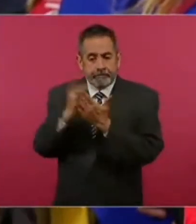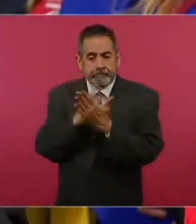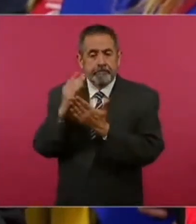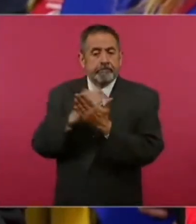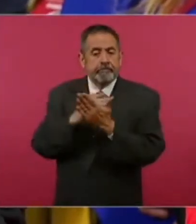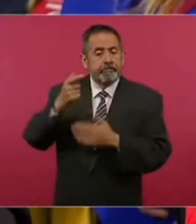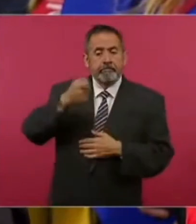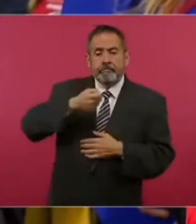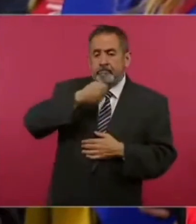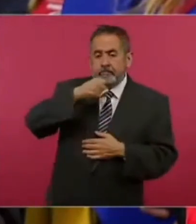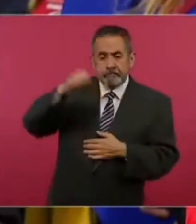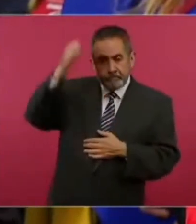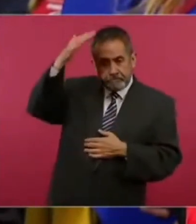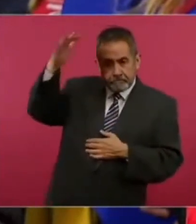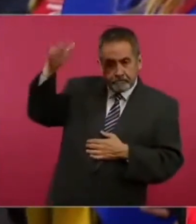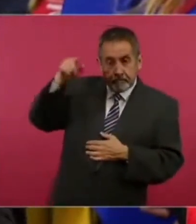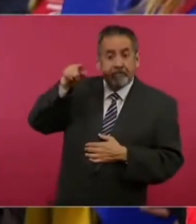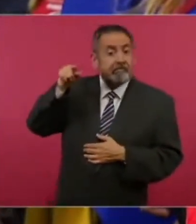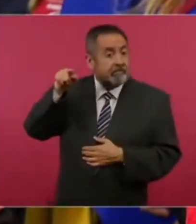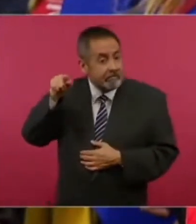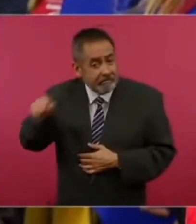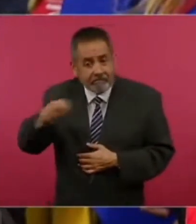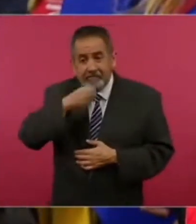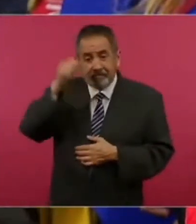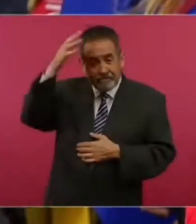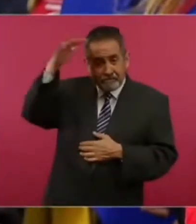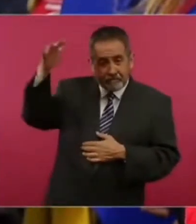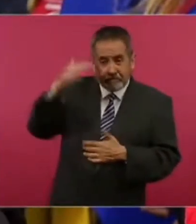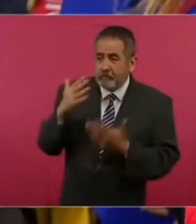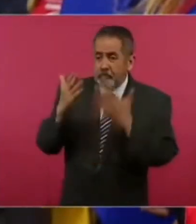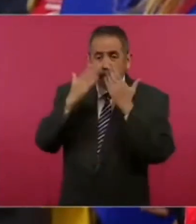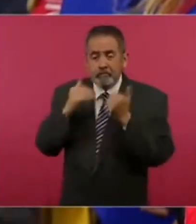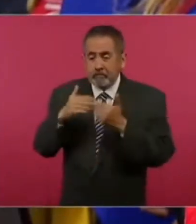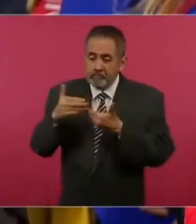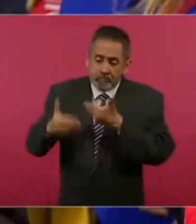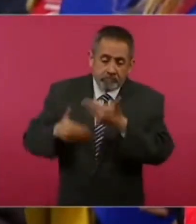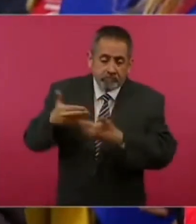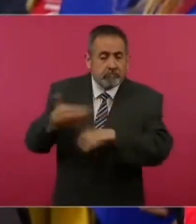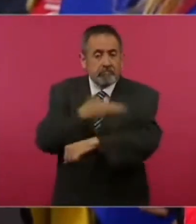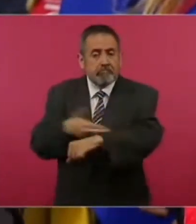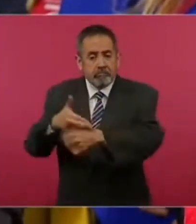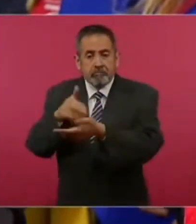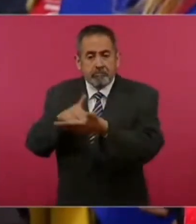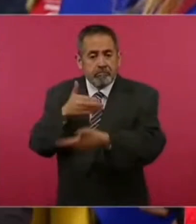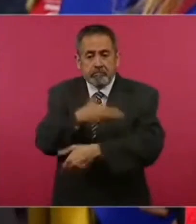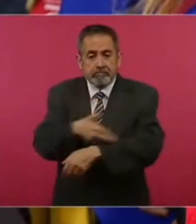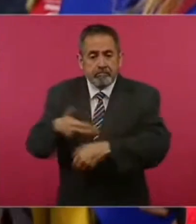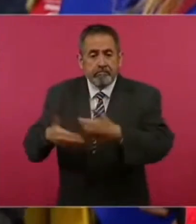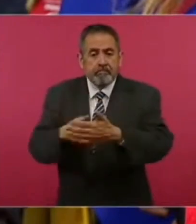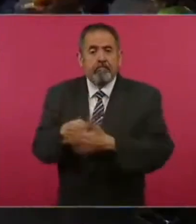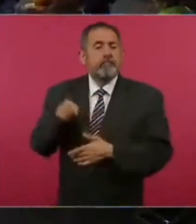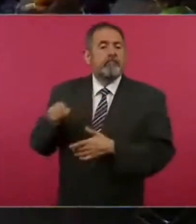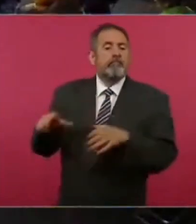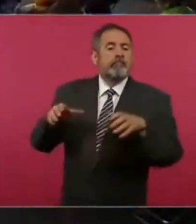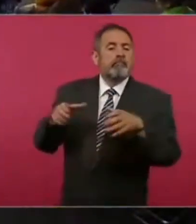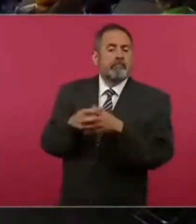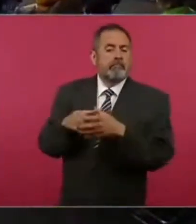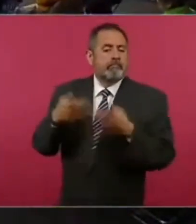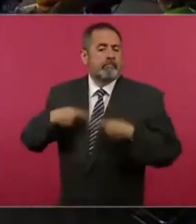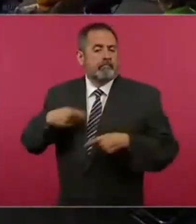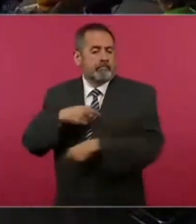programa de adultos mayores hay adultos mayores que no han podido avanzar en su trámite porque estas estos servidores